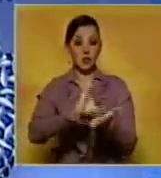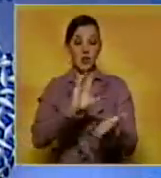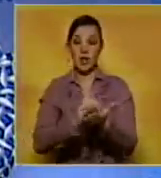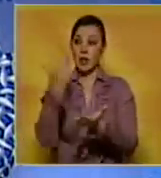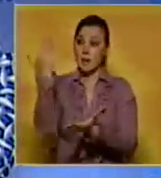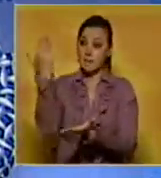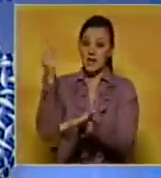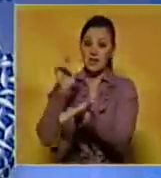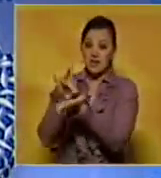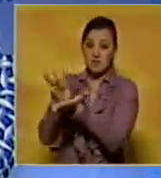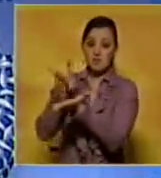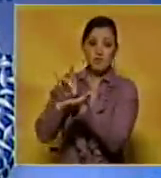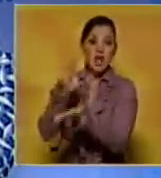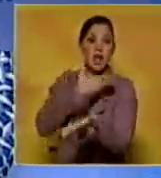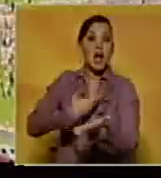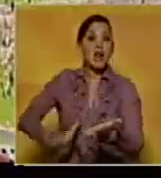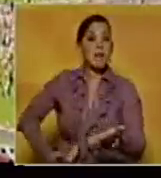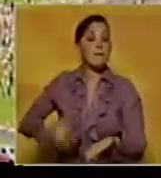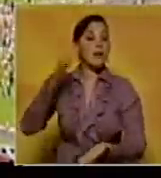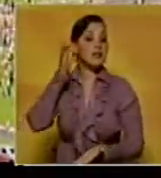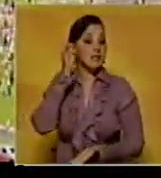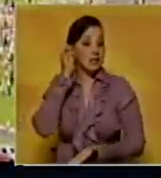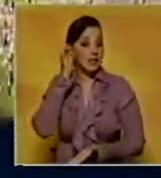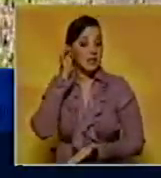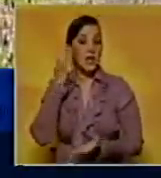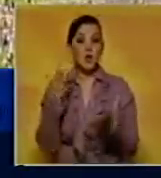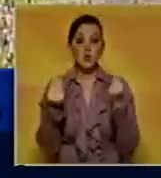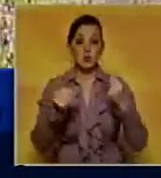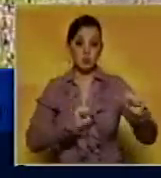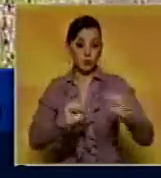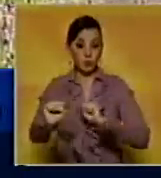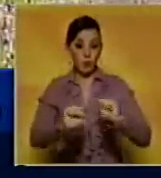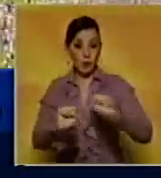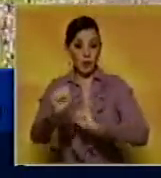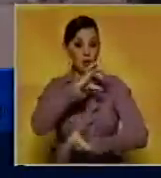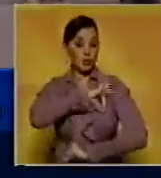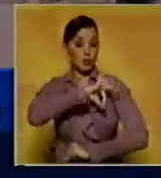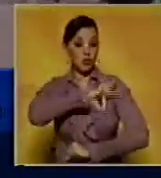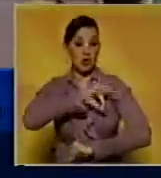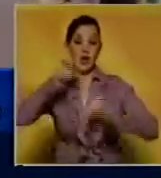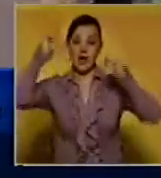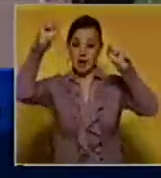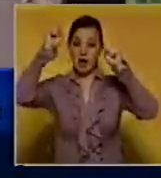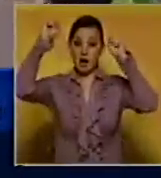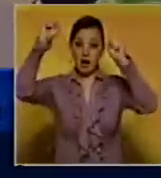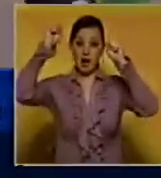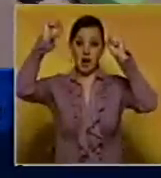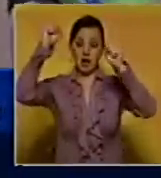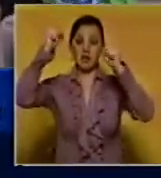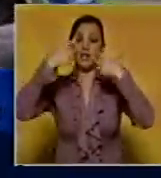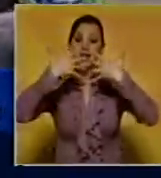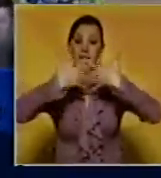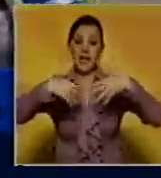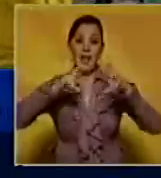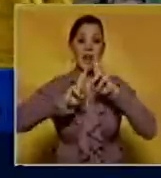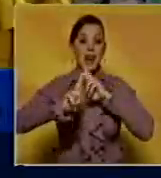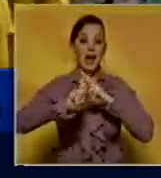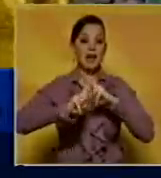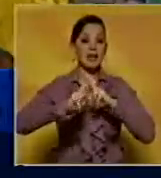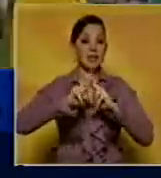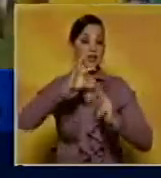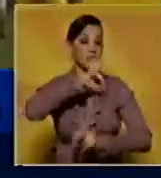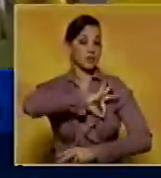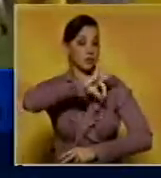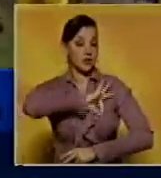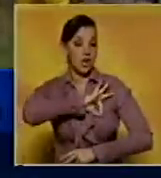presidenta de ese país Dilma rusev varios movimientos sociales convocaron las manifestaciones a través de las redes en Brasilia